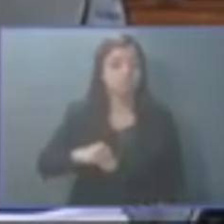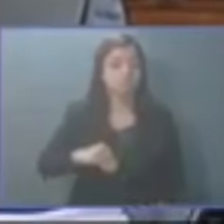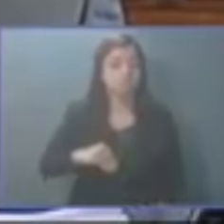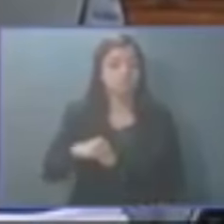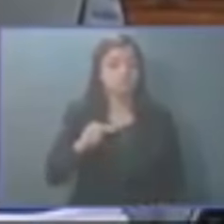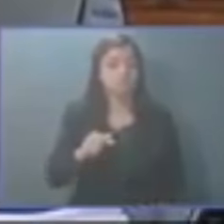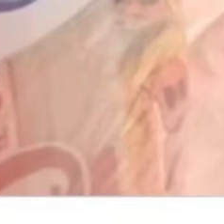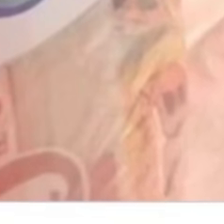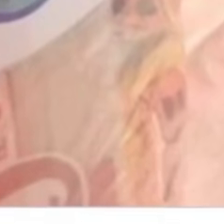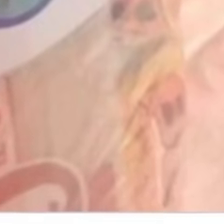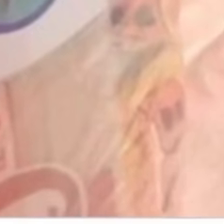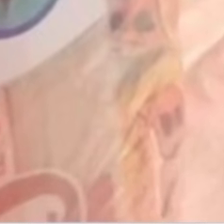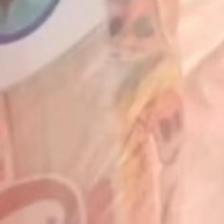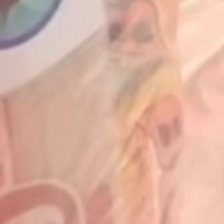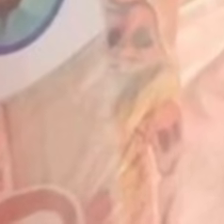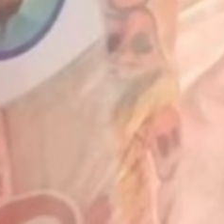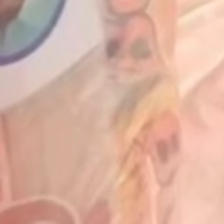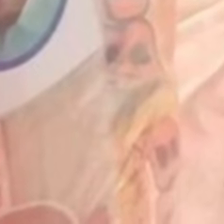están entregando